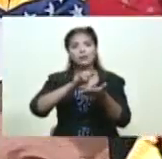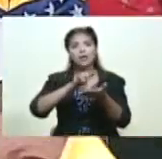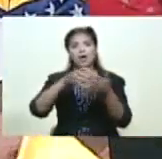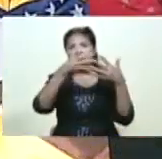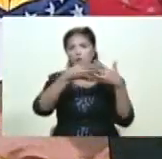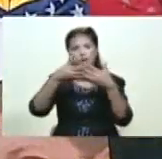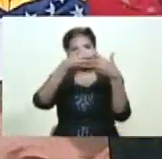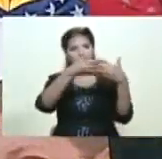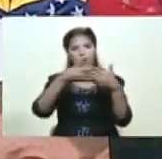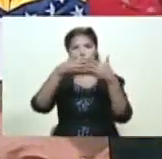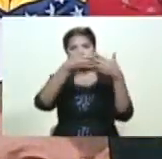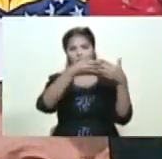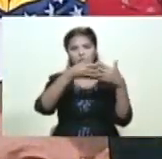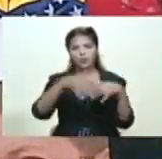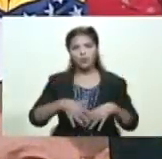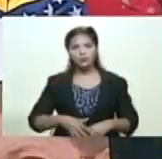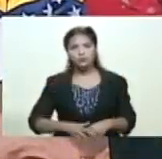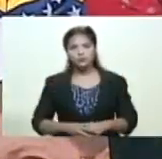Charlottesville.